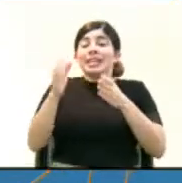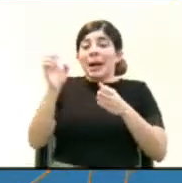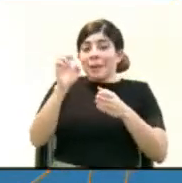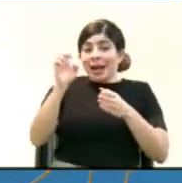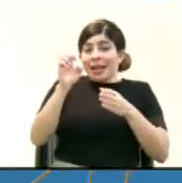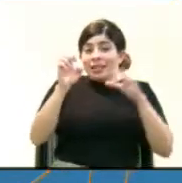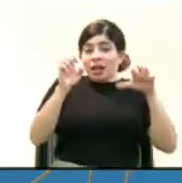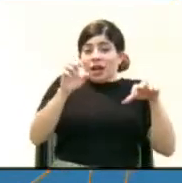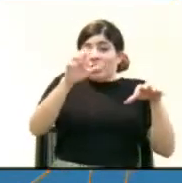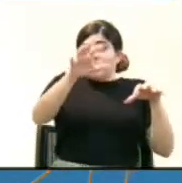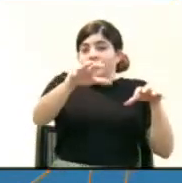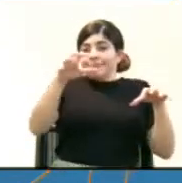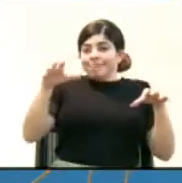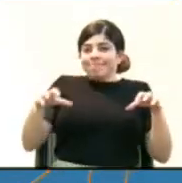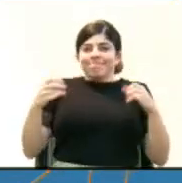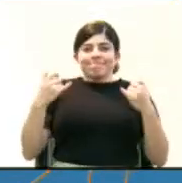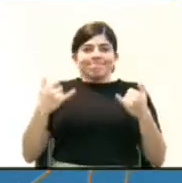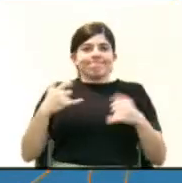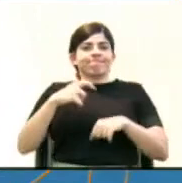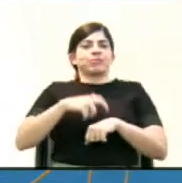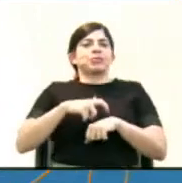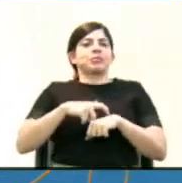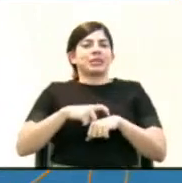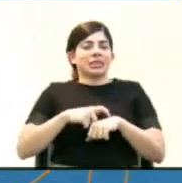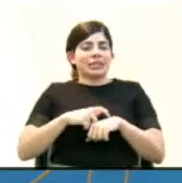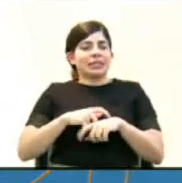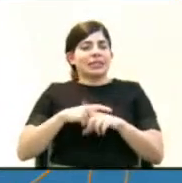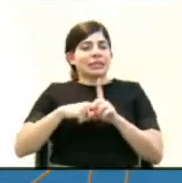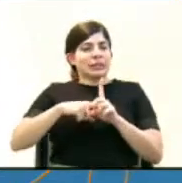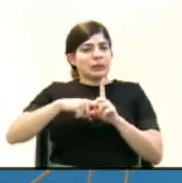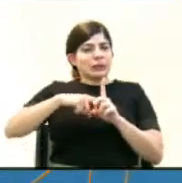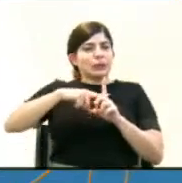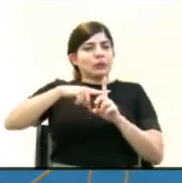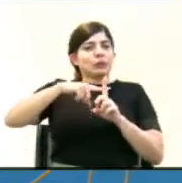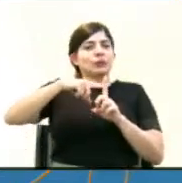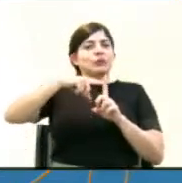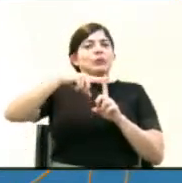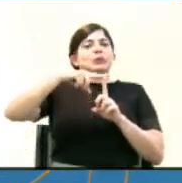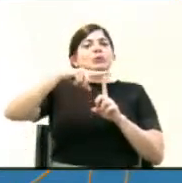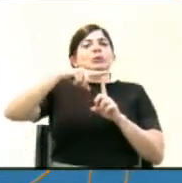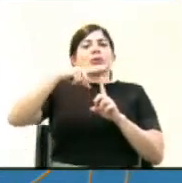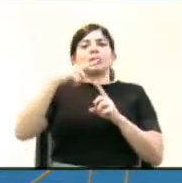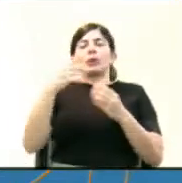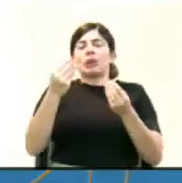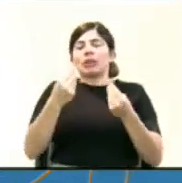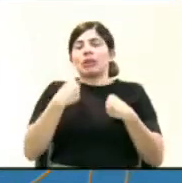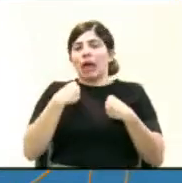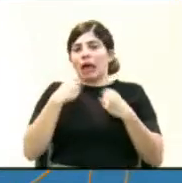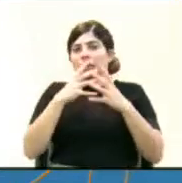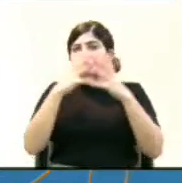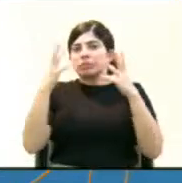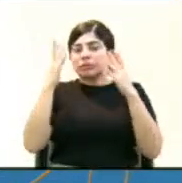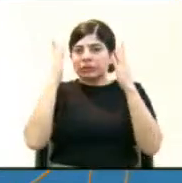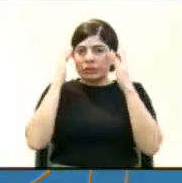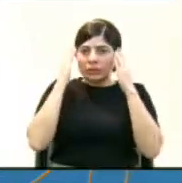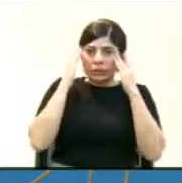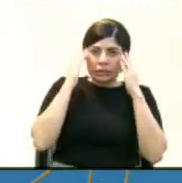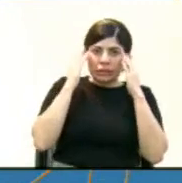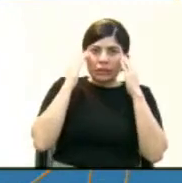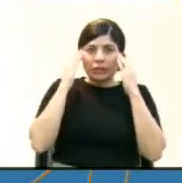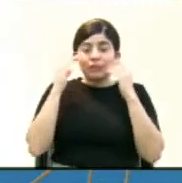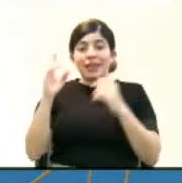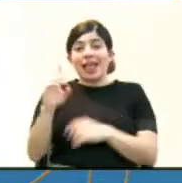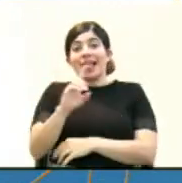emergencia, estamos ya en un nivel de utilización muy preocupante. Y a la derecha,